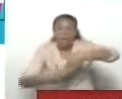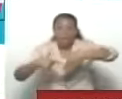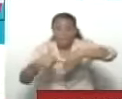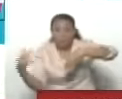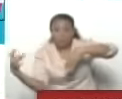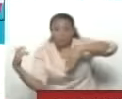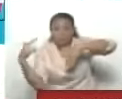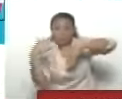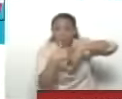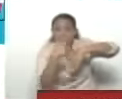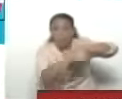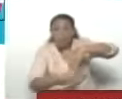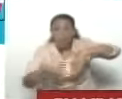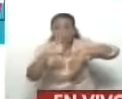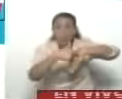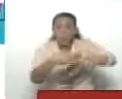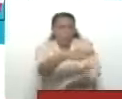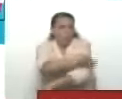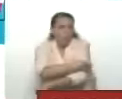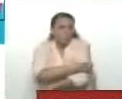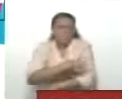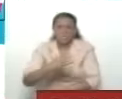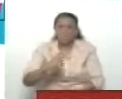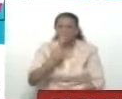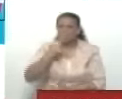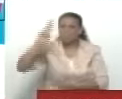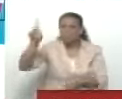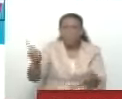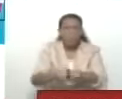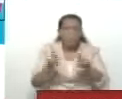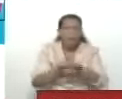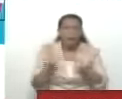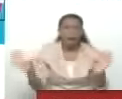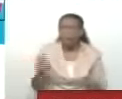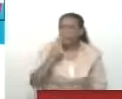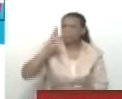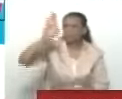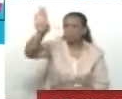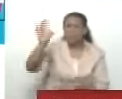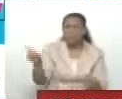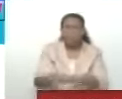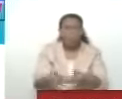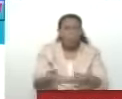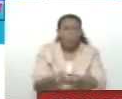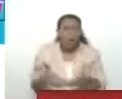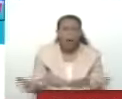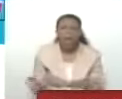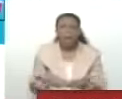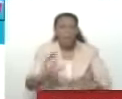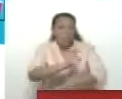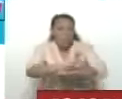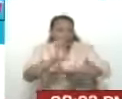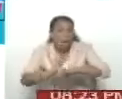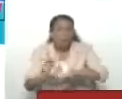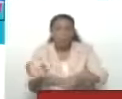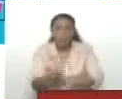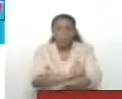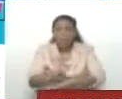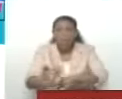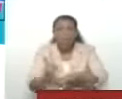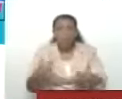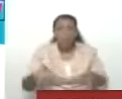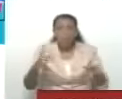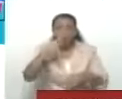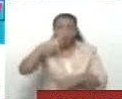Latina. Son posiciones neonazis, neofascistas. Lo son. Por un lado, en Ecuador,